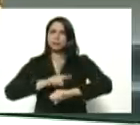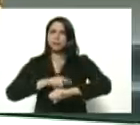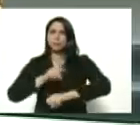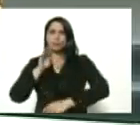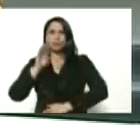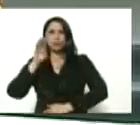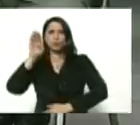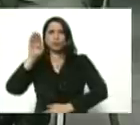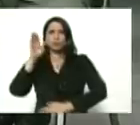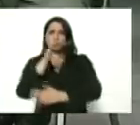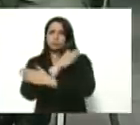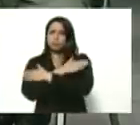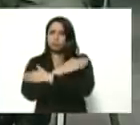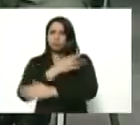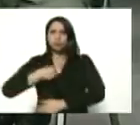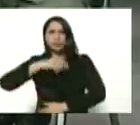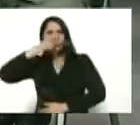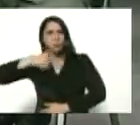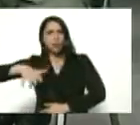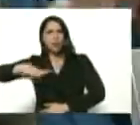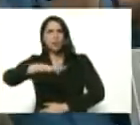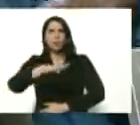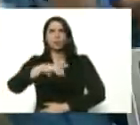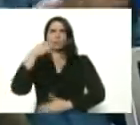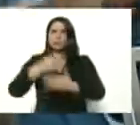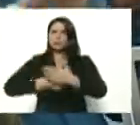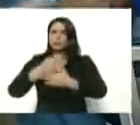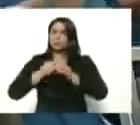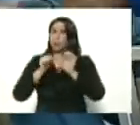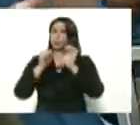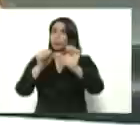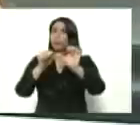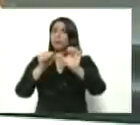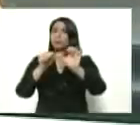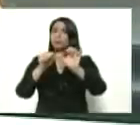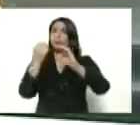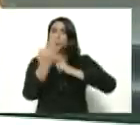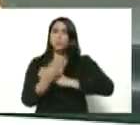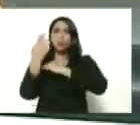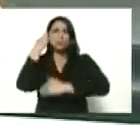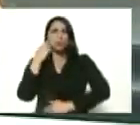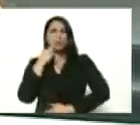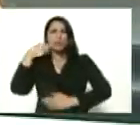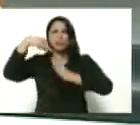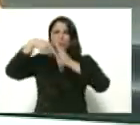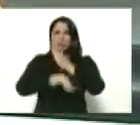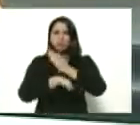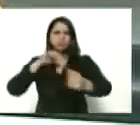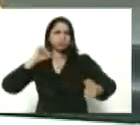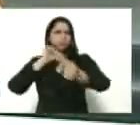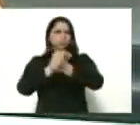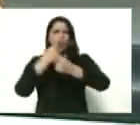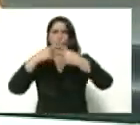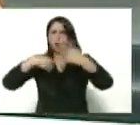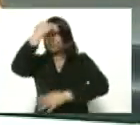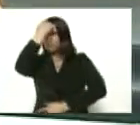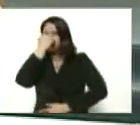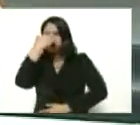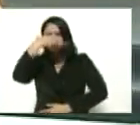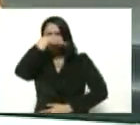futuros. Felicidades a nuestro pueblo. El combate continúa. Escudo bolivariano a fondo. Capturemos a los